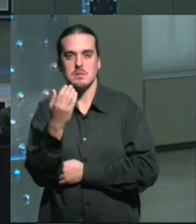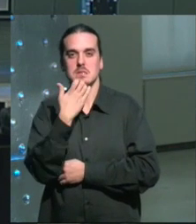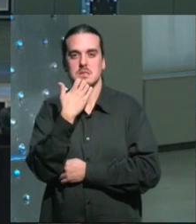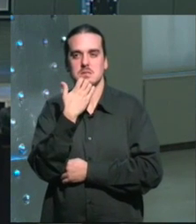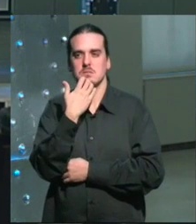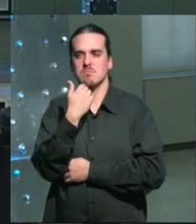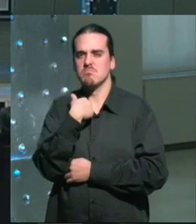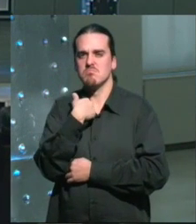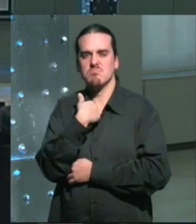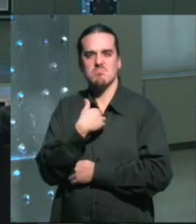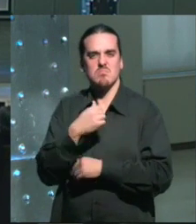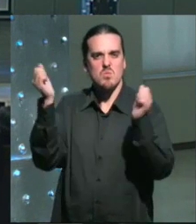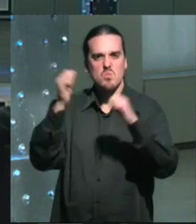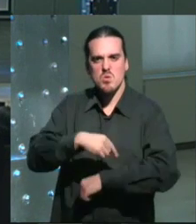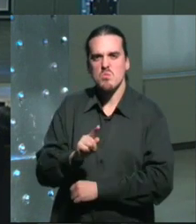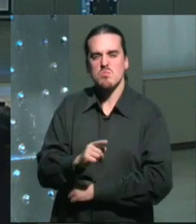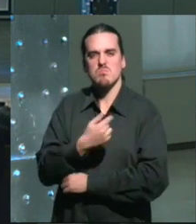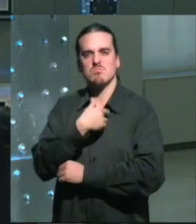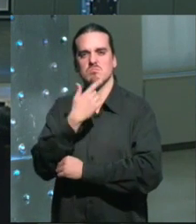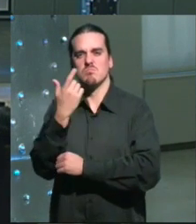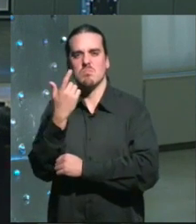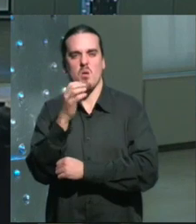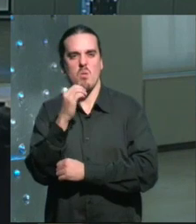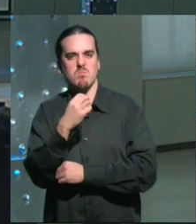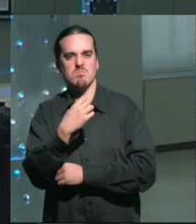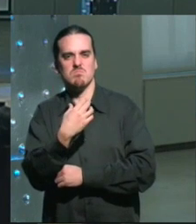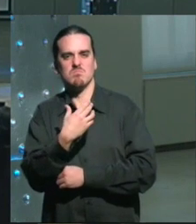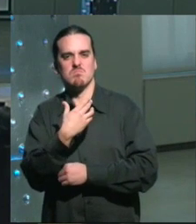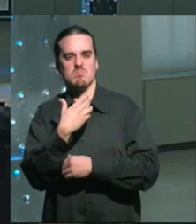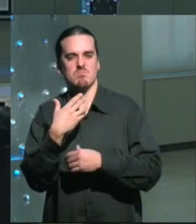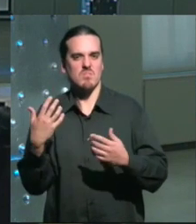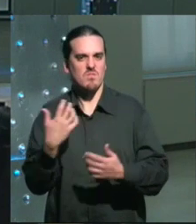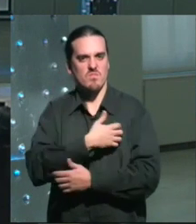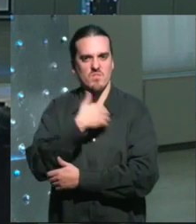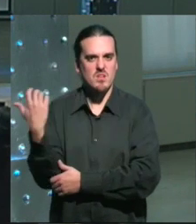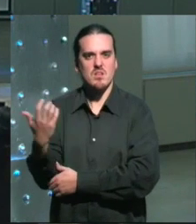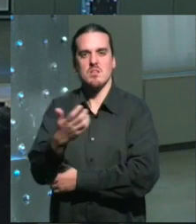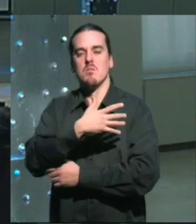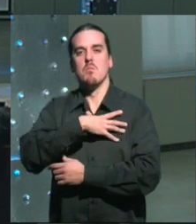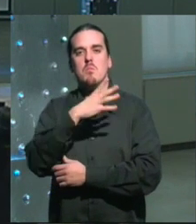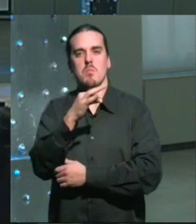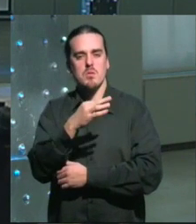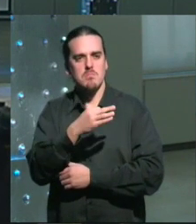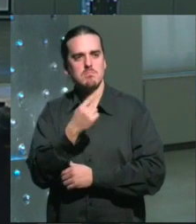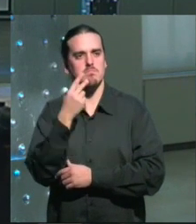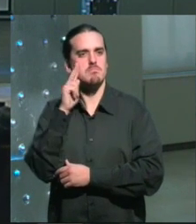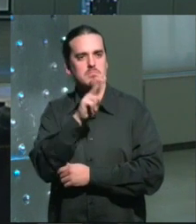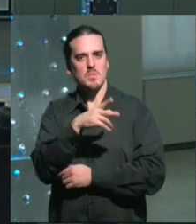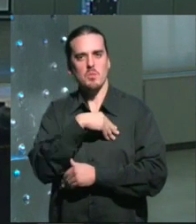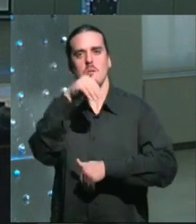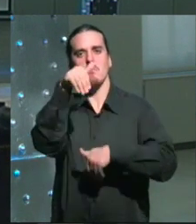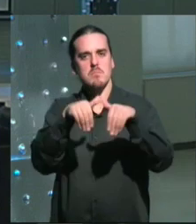indignado puede presentarse a unas elecciones. Y cuando gane las primarias, el partido le obedece a él y no